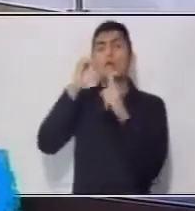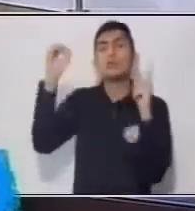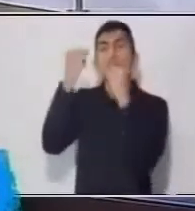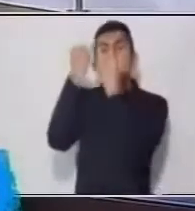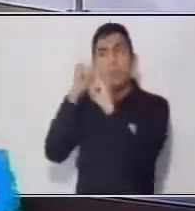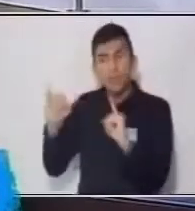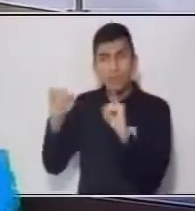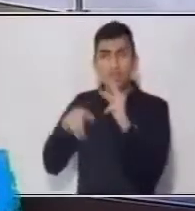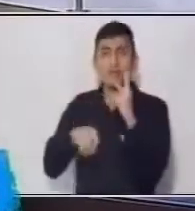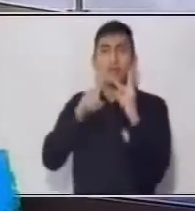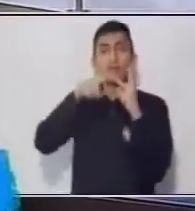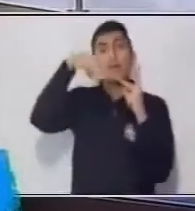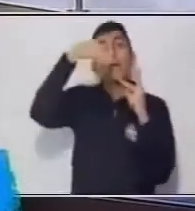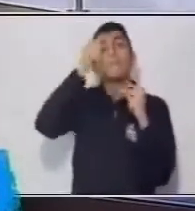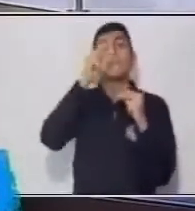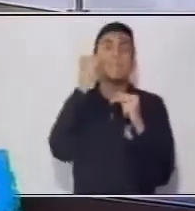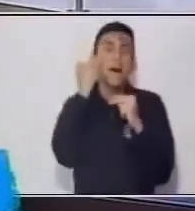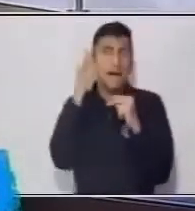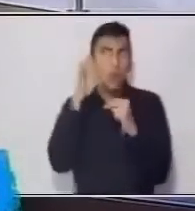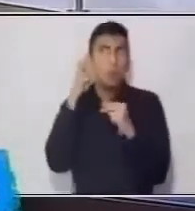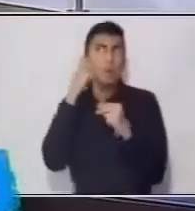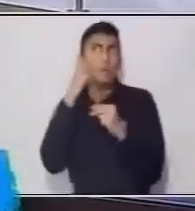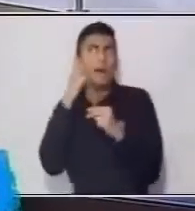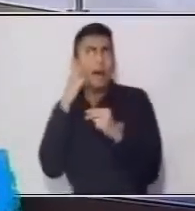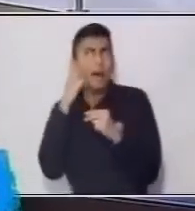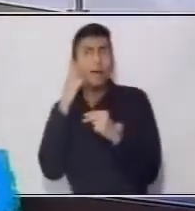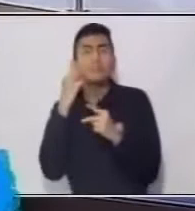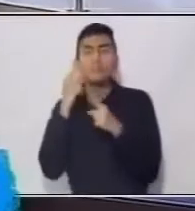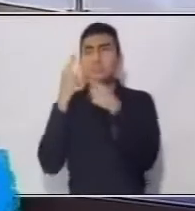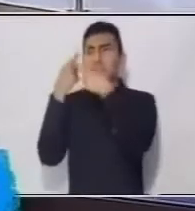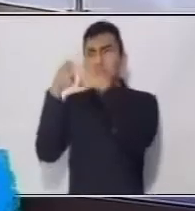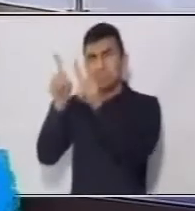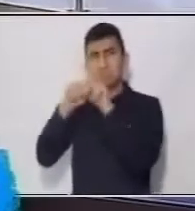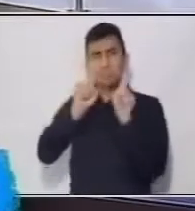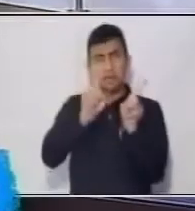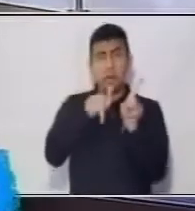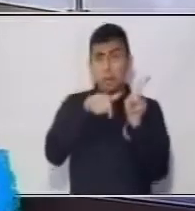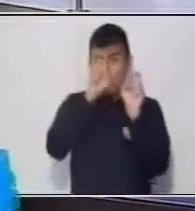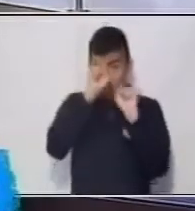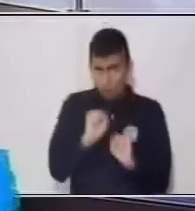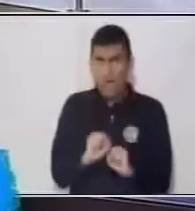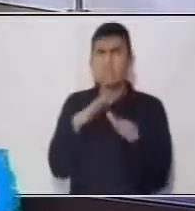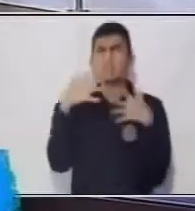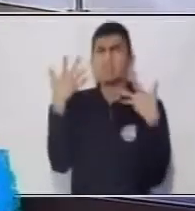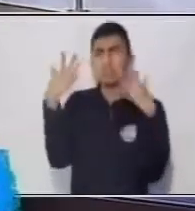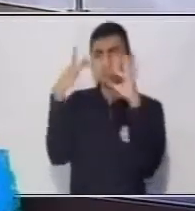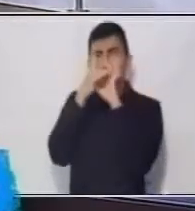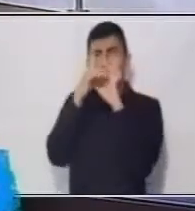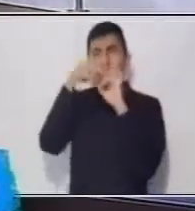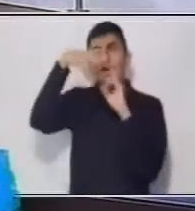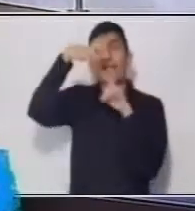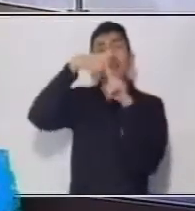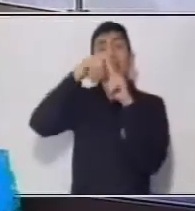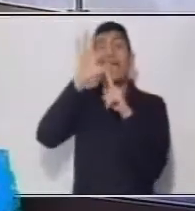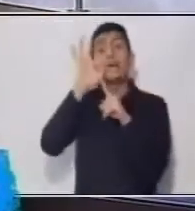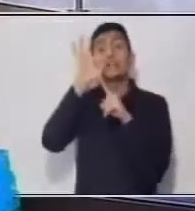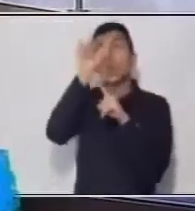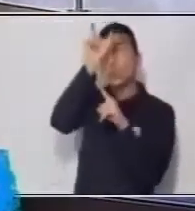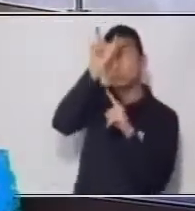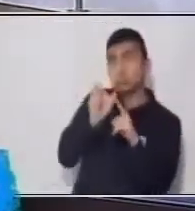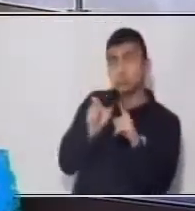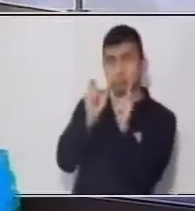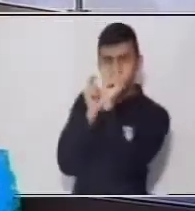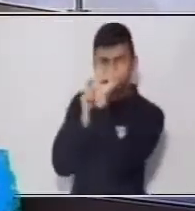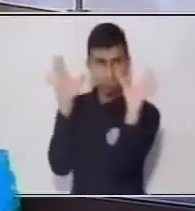es padre, es una oración independiente, pero el nexo es el que me indica a mí qué tipo de oración coordinada es, pero cada una